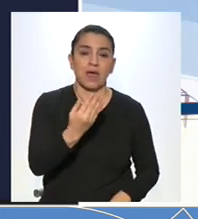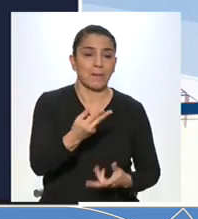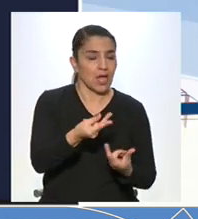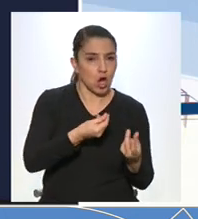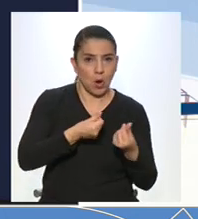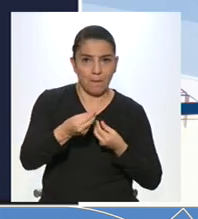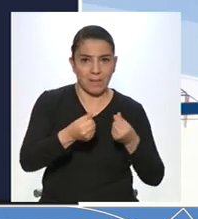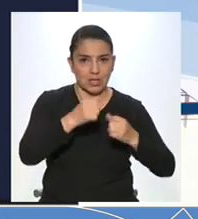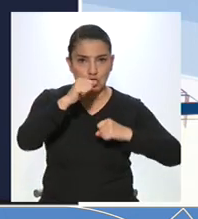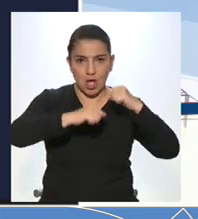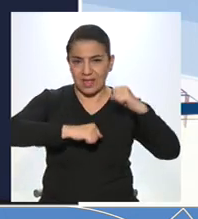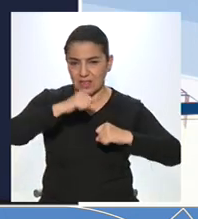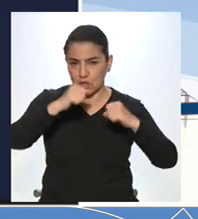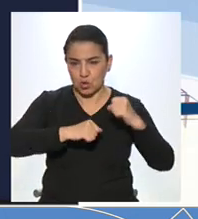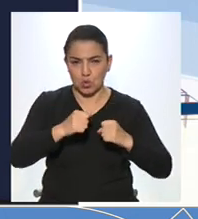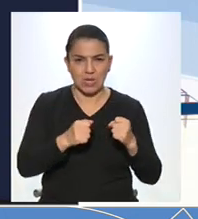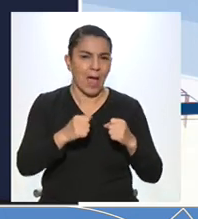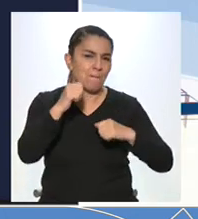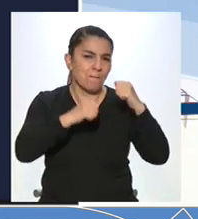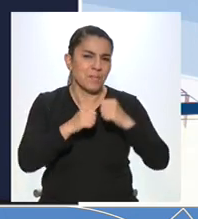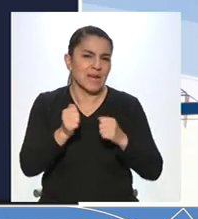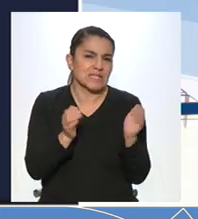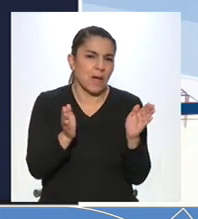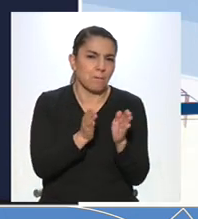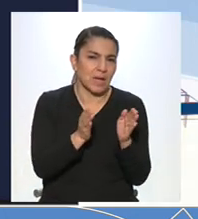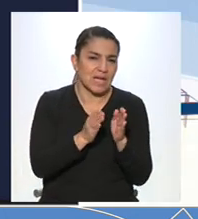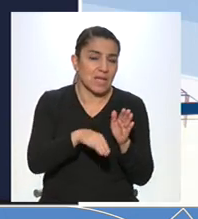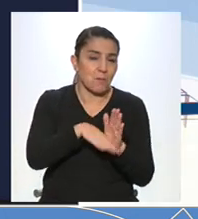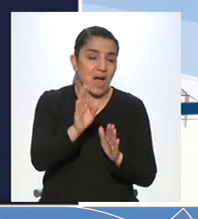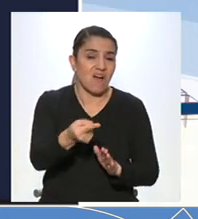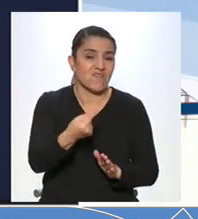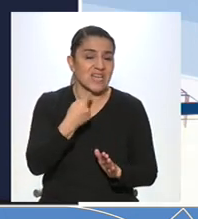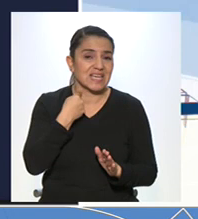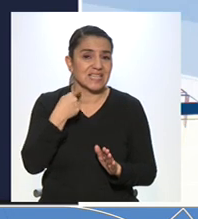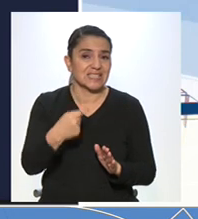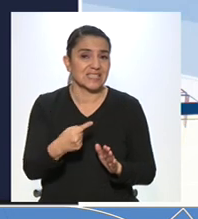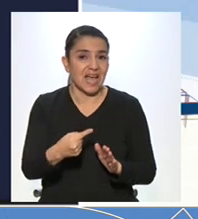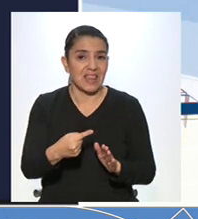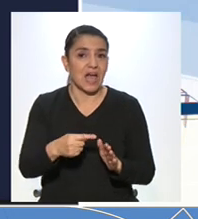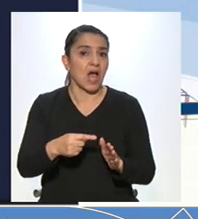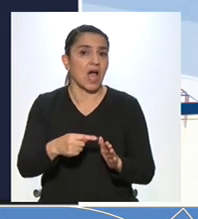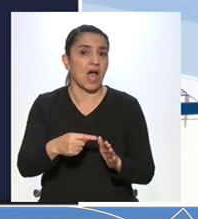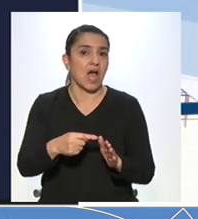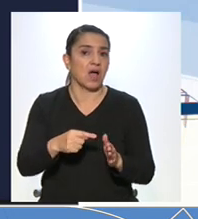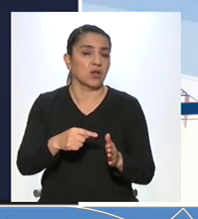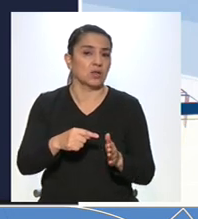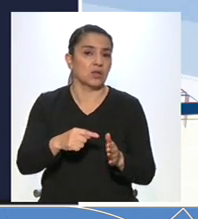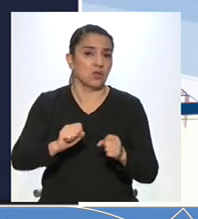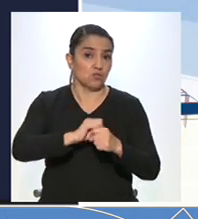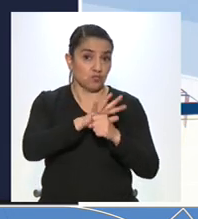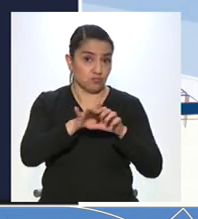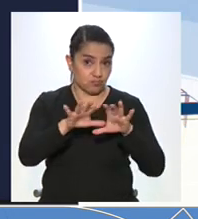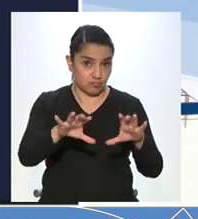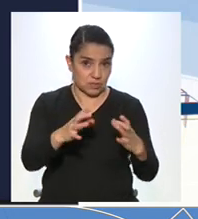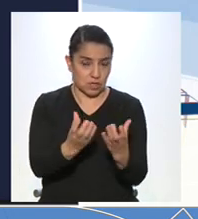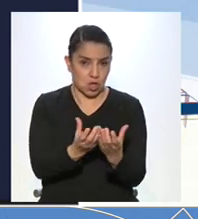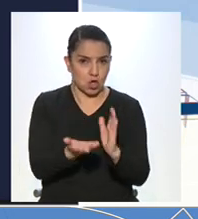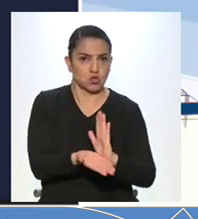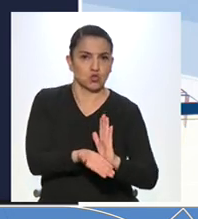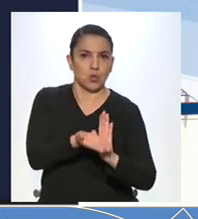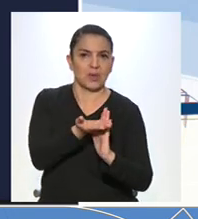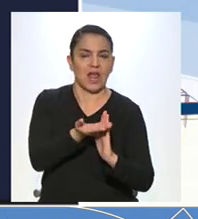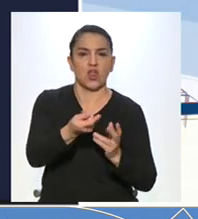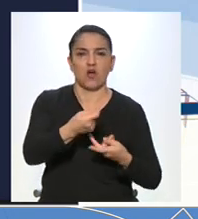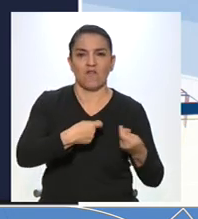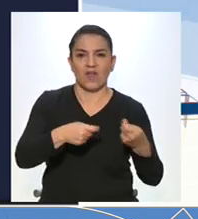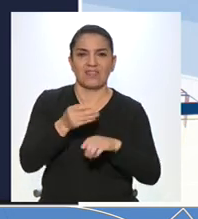industria, incluso las empresas más pequeñas, las más afectadas durante el pic de la crisis sanitaria, han superado sus niveles de venta previos a la pandemia. Eso lo